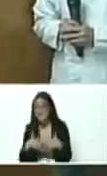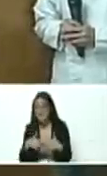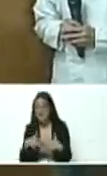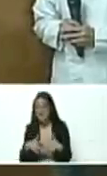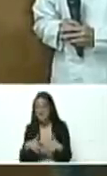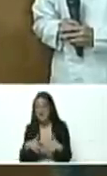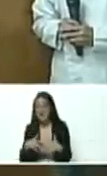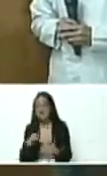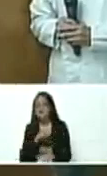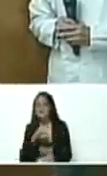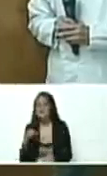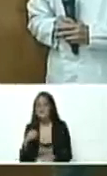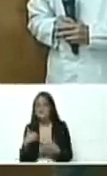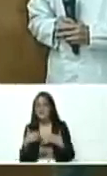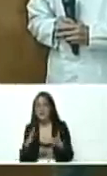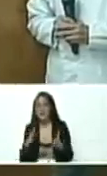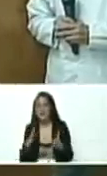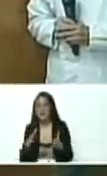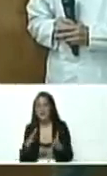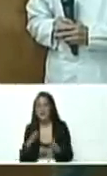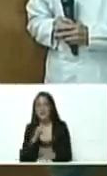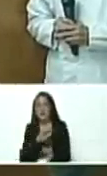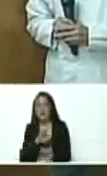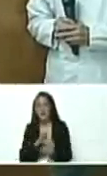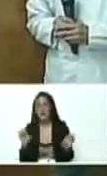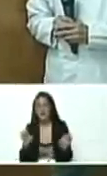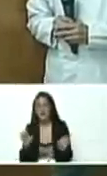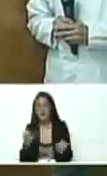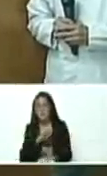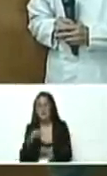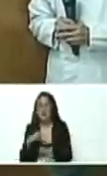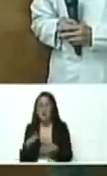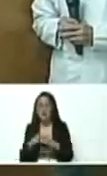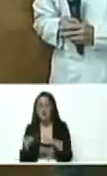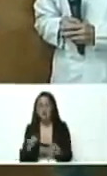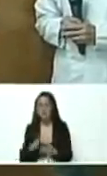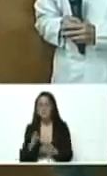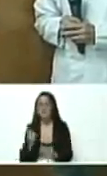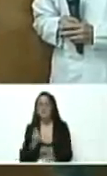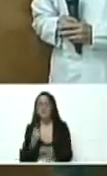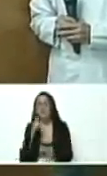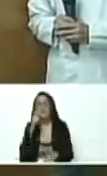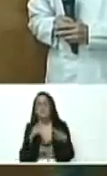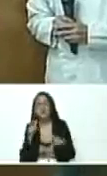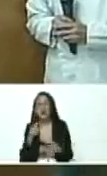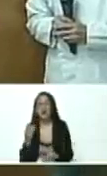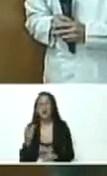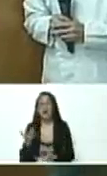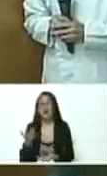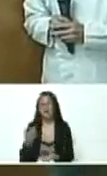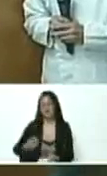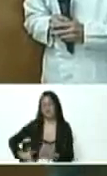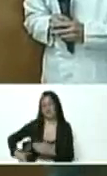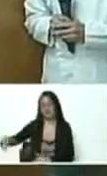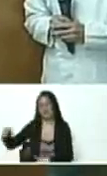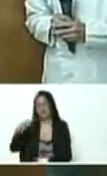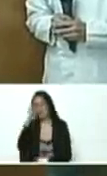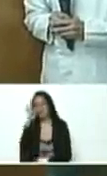salud pública, privatiza la educación. Es la oferta para que solo la gente de apellido como ella, María Corina